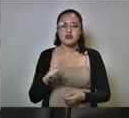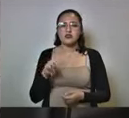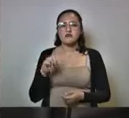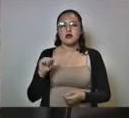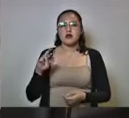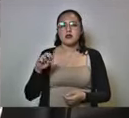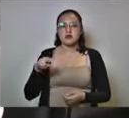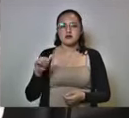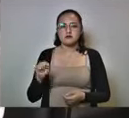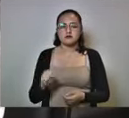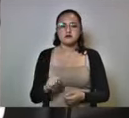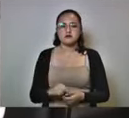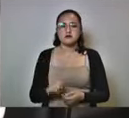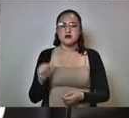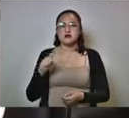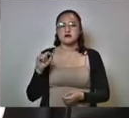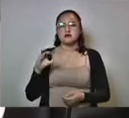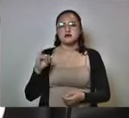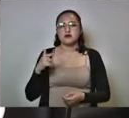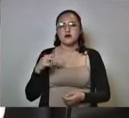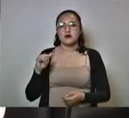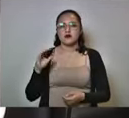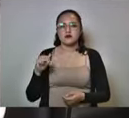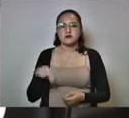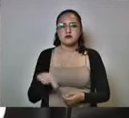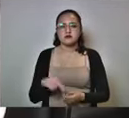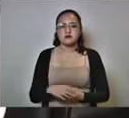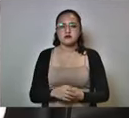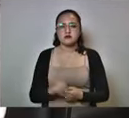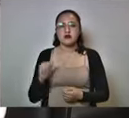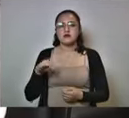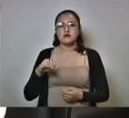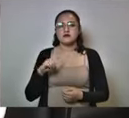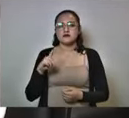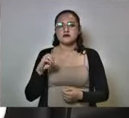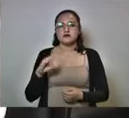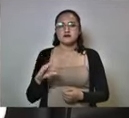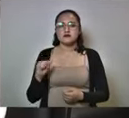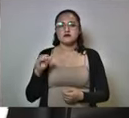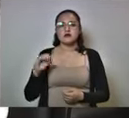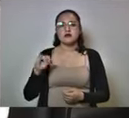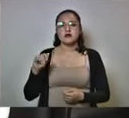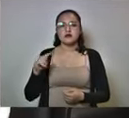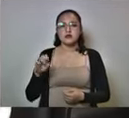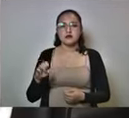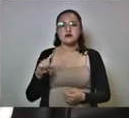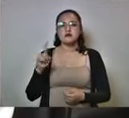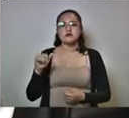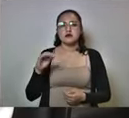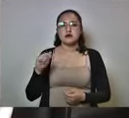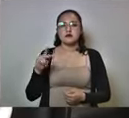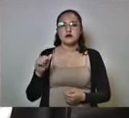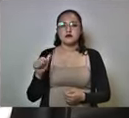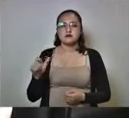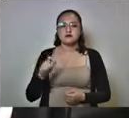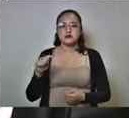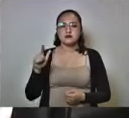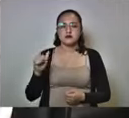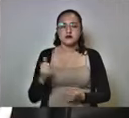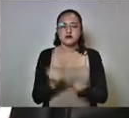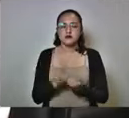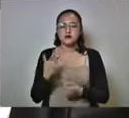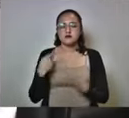Arenas, Atzizihuacán, Atzitihuacán, Amozoc, Acajete, Zacapoaxtla. 8 foráneos